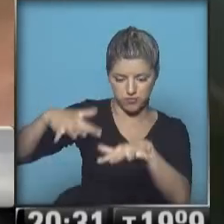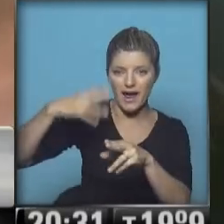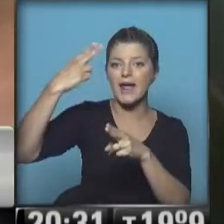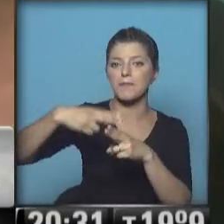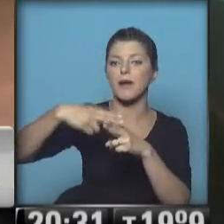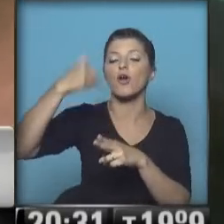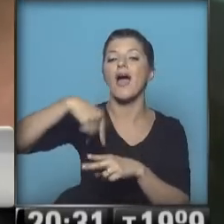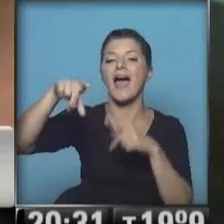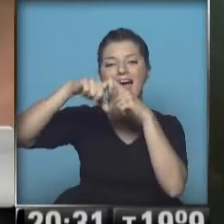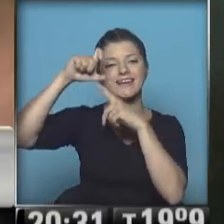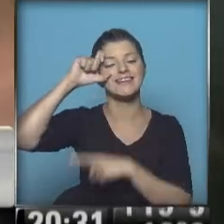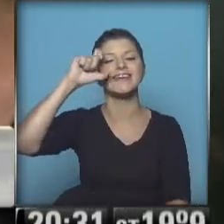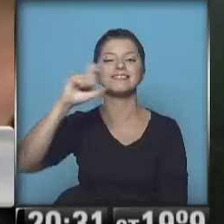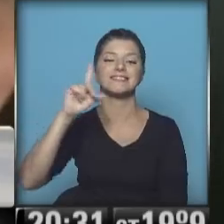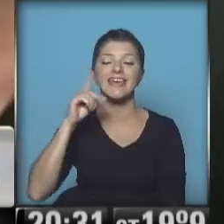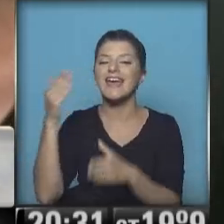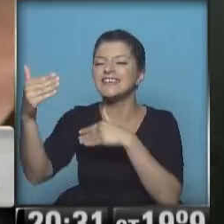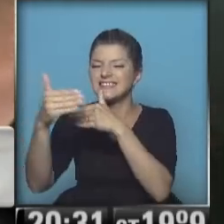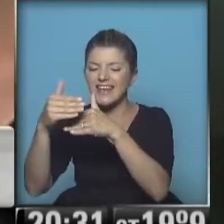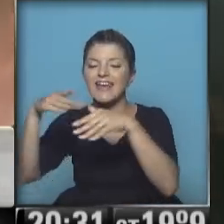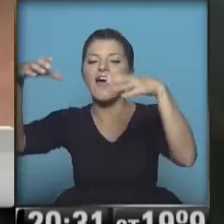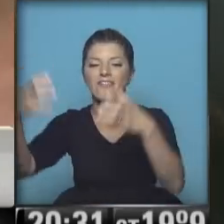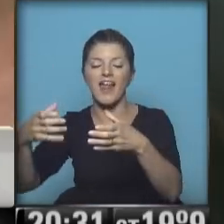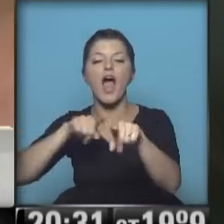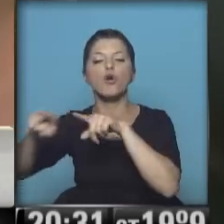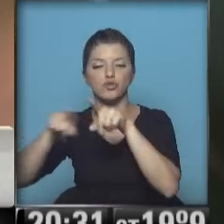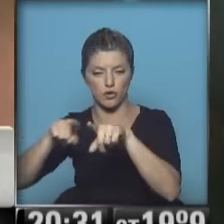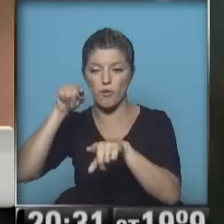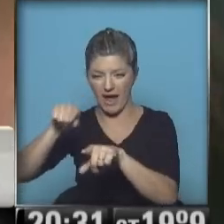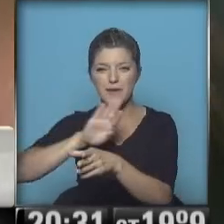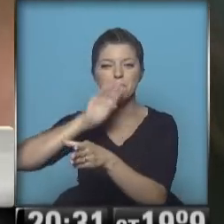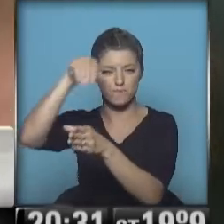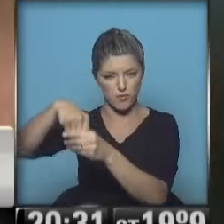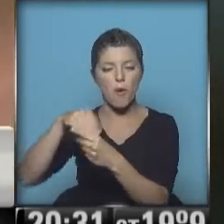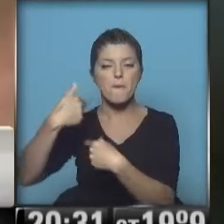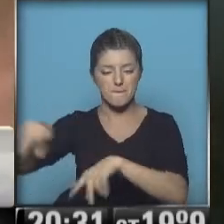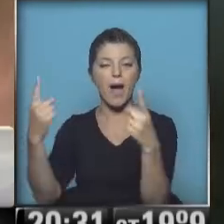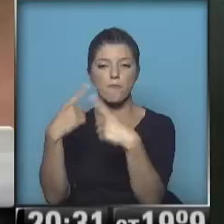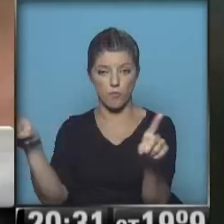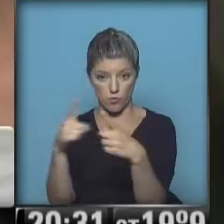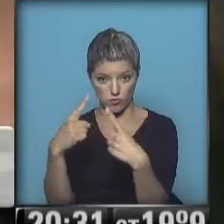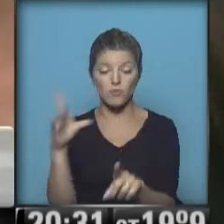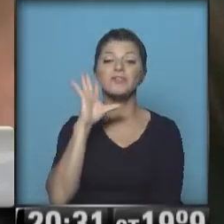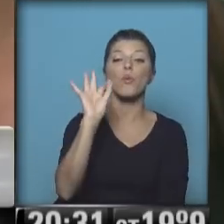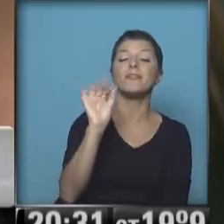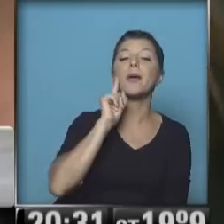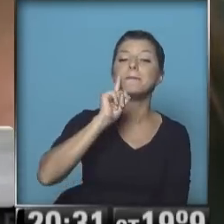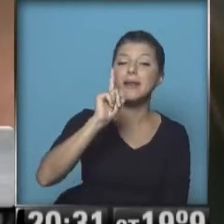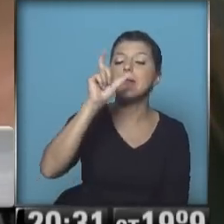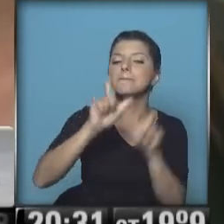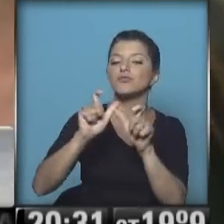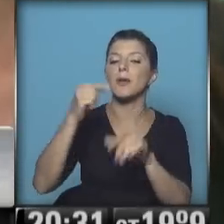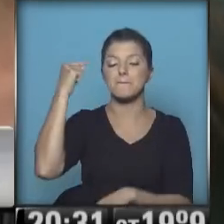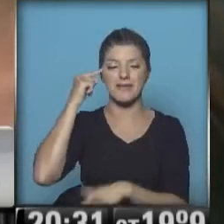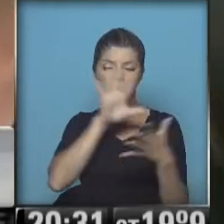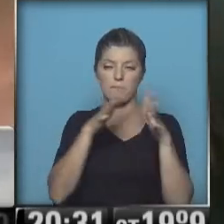Agnesi, muy cerca del Autódromo Pena, donde será una vez más el encuentro. 50.000 personas esperan, esta es la cifra que dijo la gente de la organización